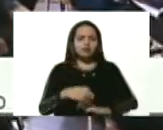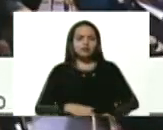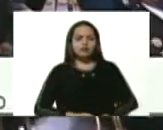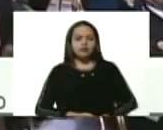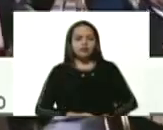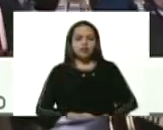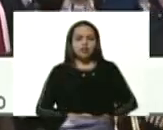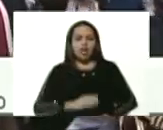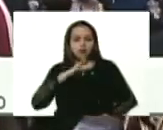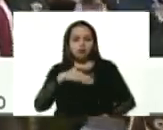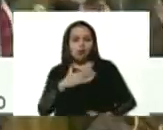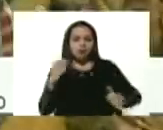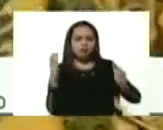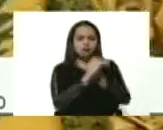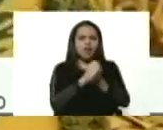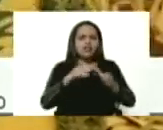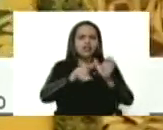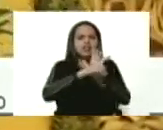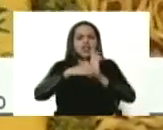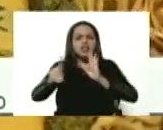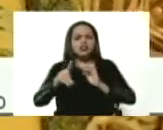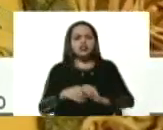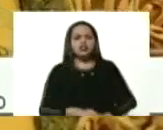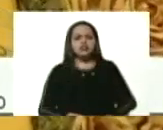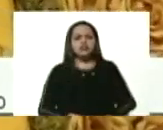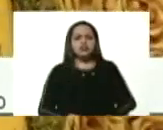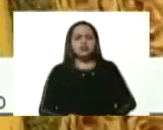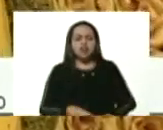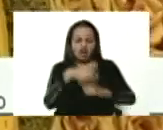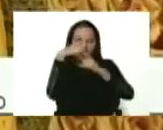para conquistar el derecho a existir,